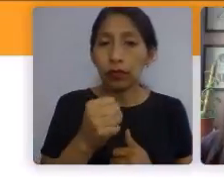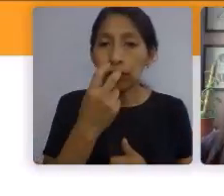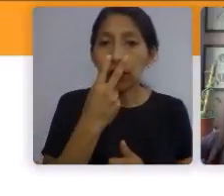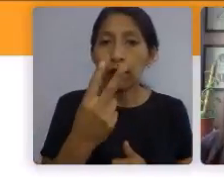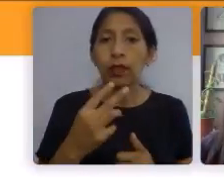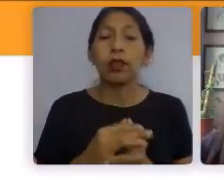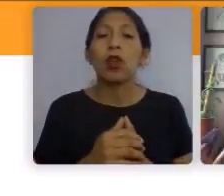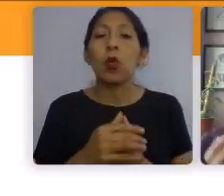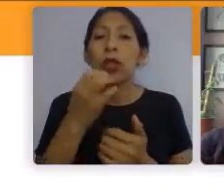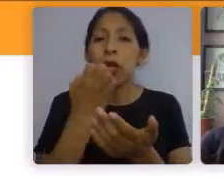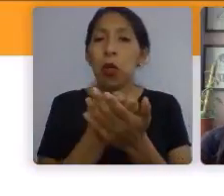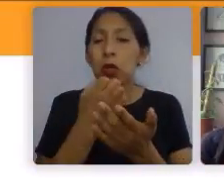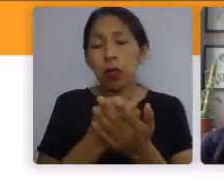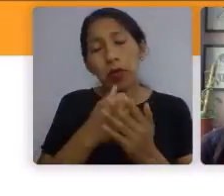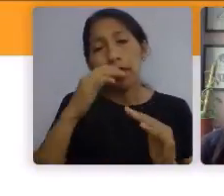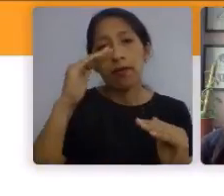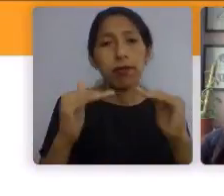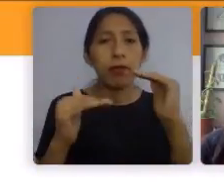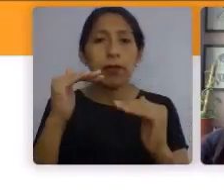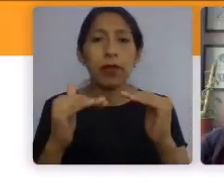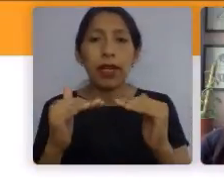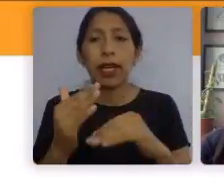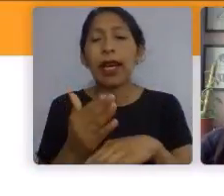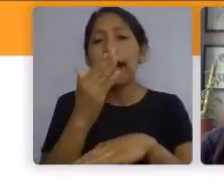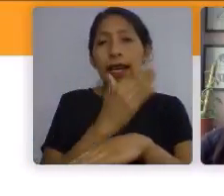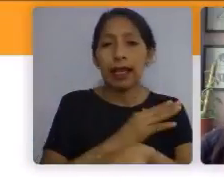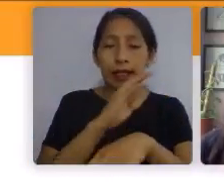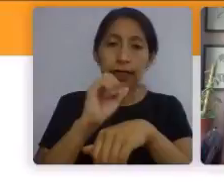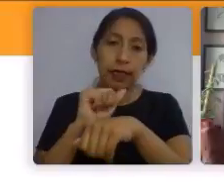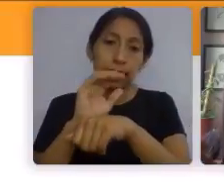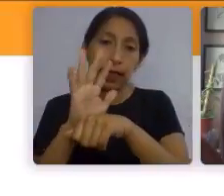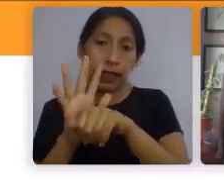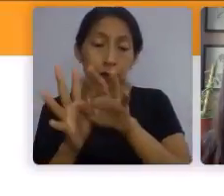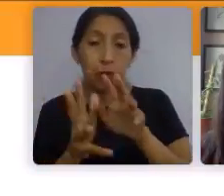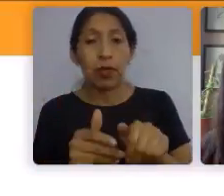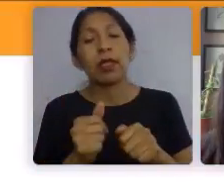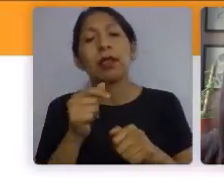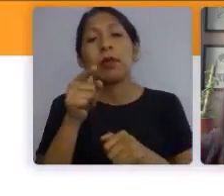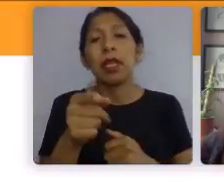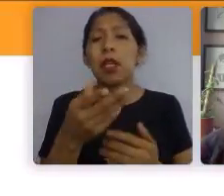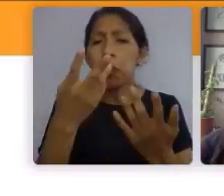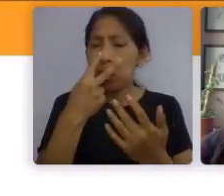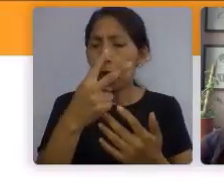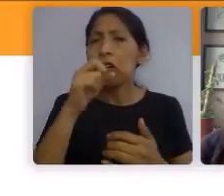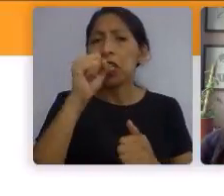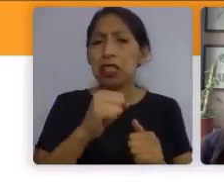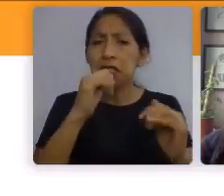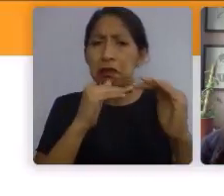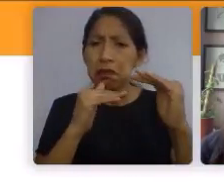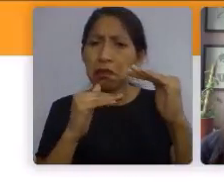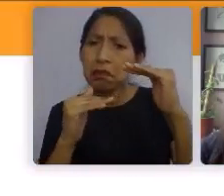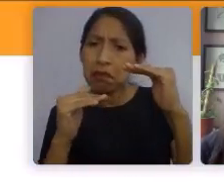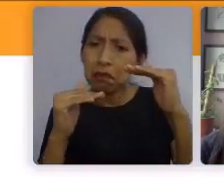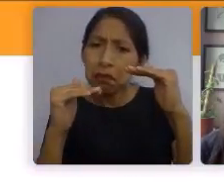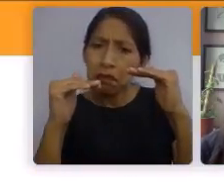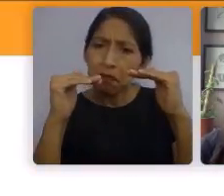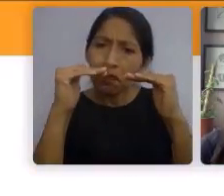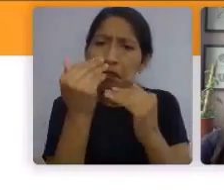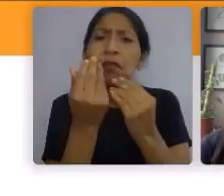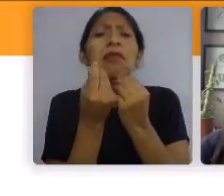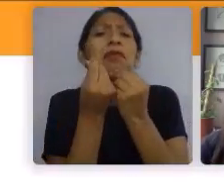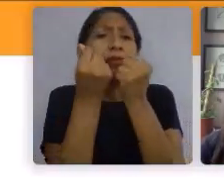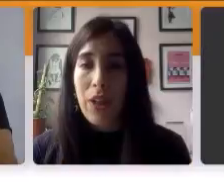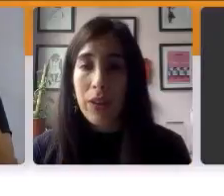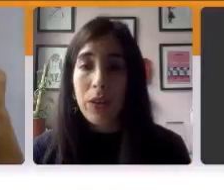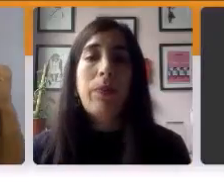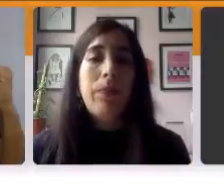una economía similar a antes de la pandemia. Entonces, estamos viendo una recuperación o una posible recuperación bastante rápida,